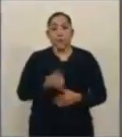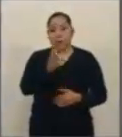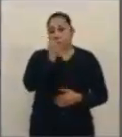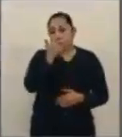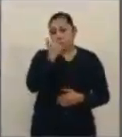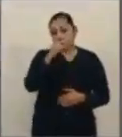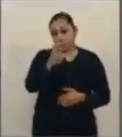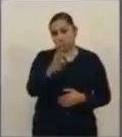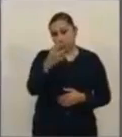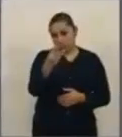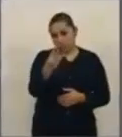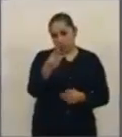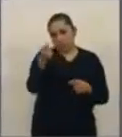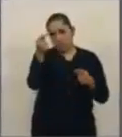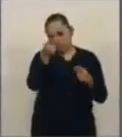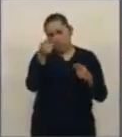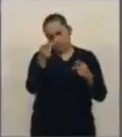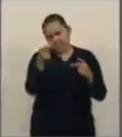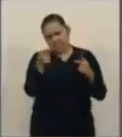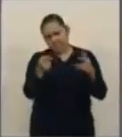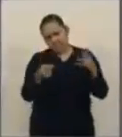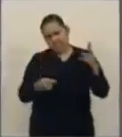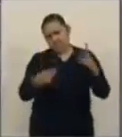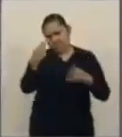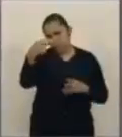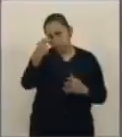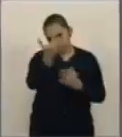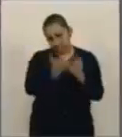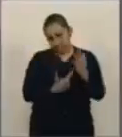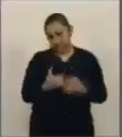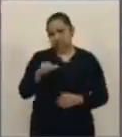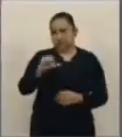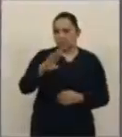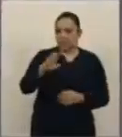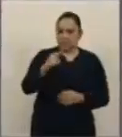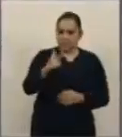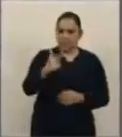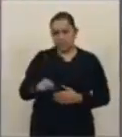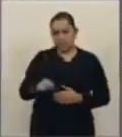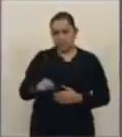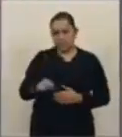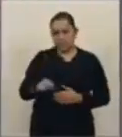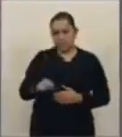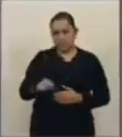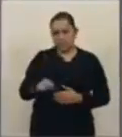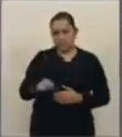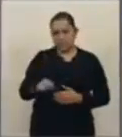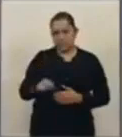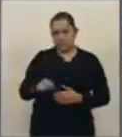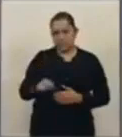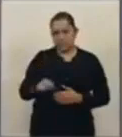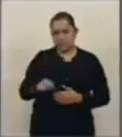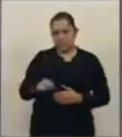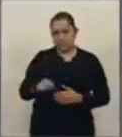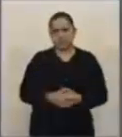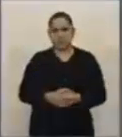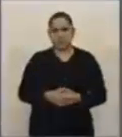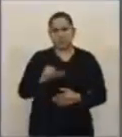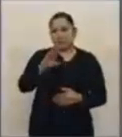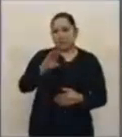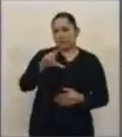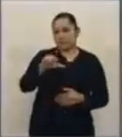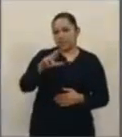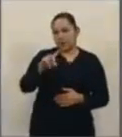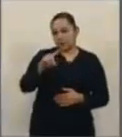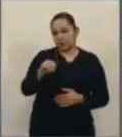Pase de lista de los 43 estudiantes. Abel García Hernández,